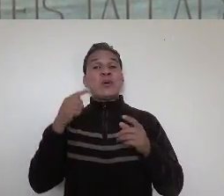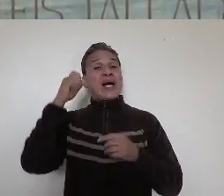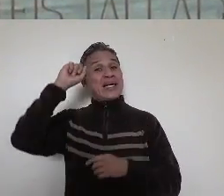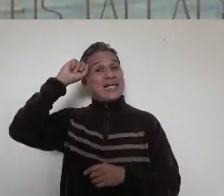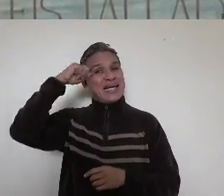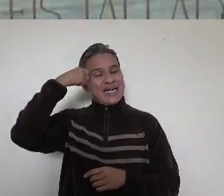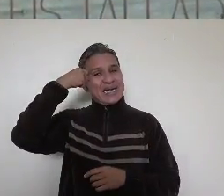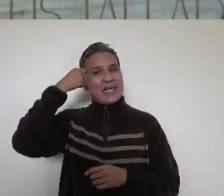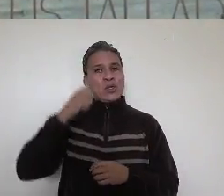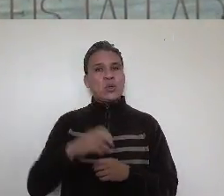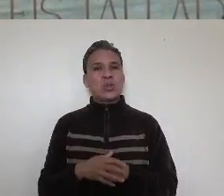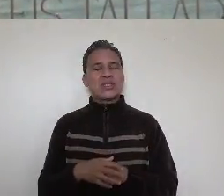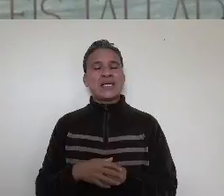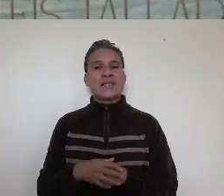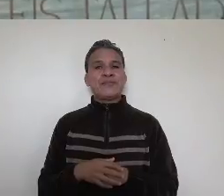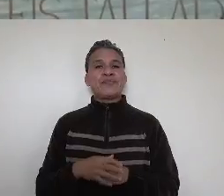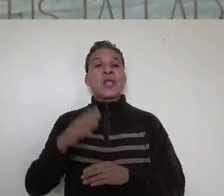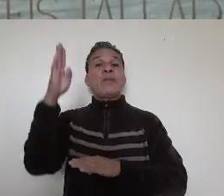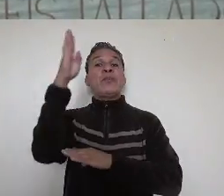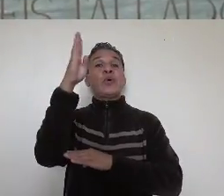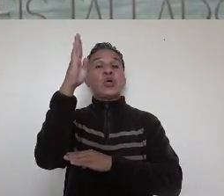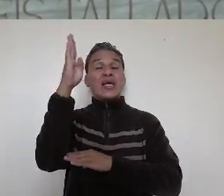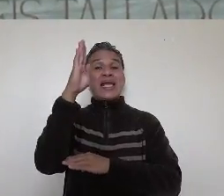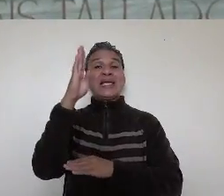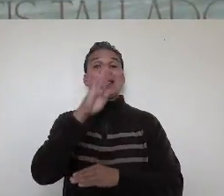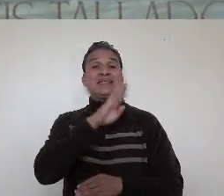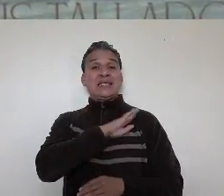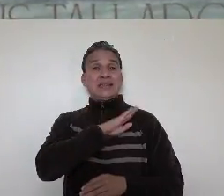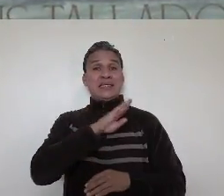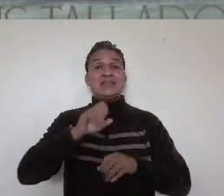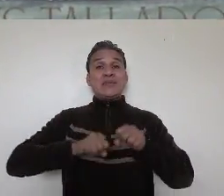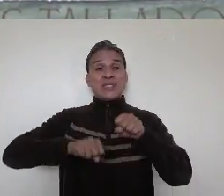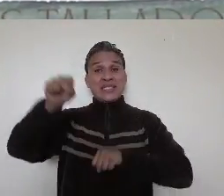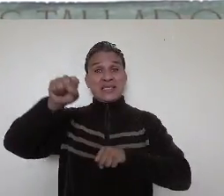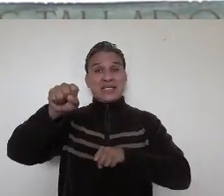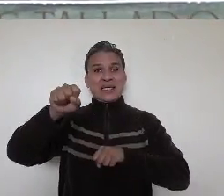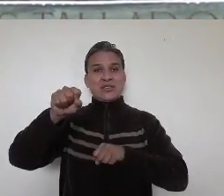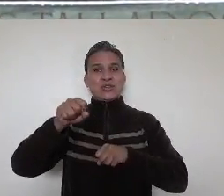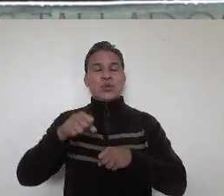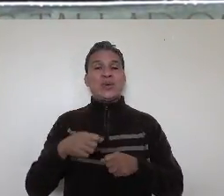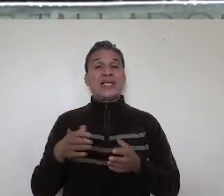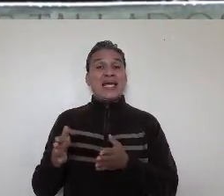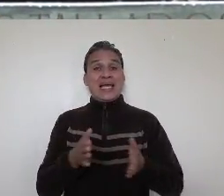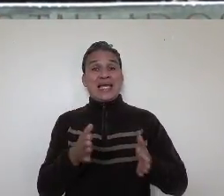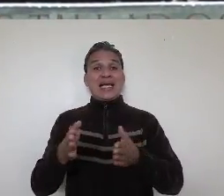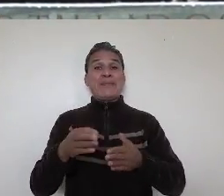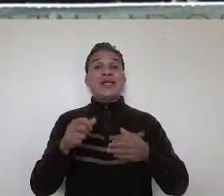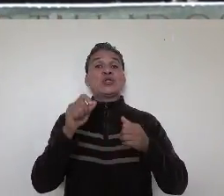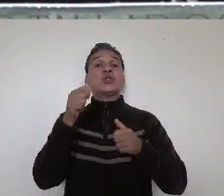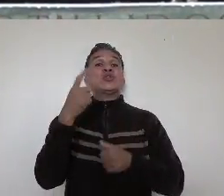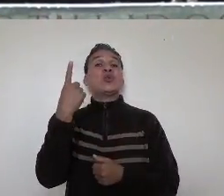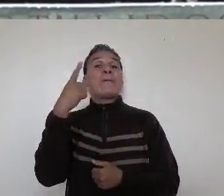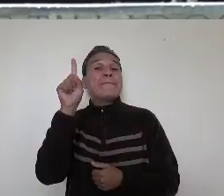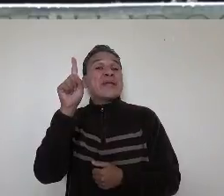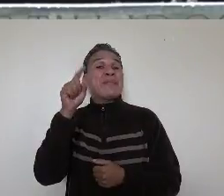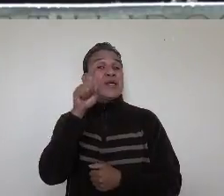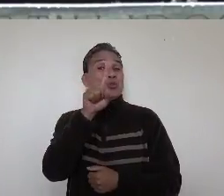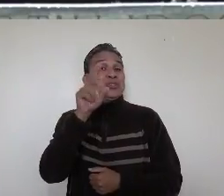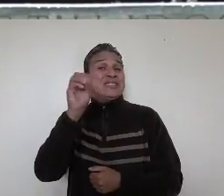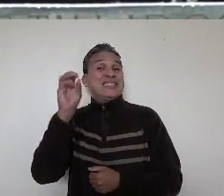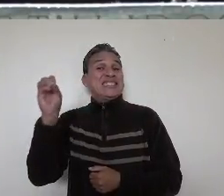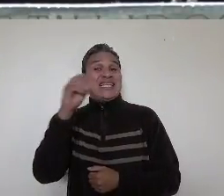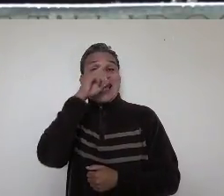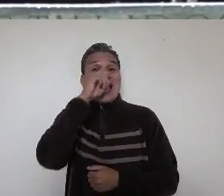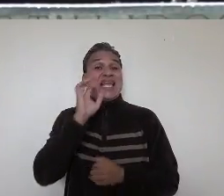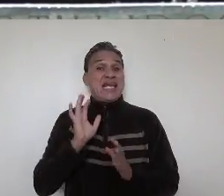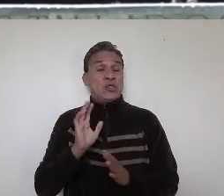ciertamente, por nuestra iglesia diocesana de San Cristóbal, que ya se va encaminando a sus primeros 100 años.